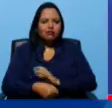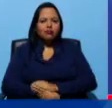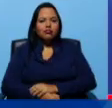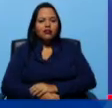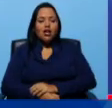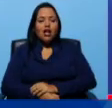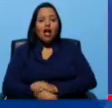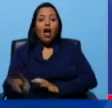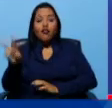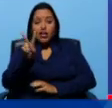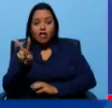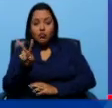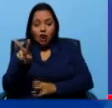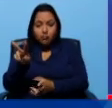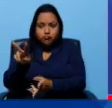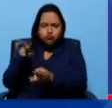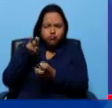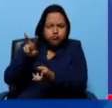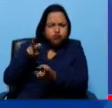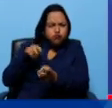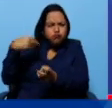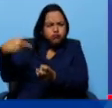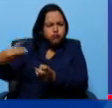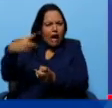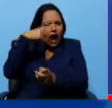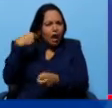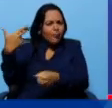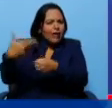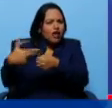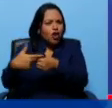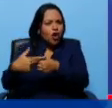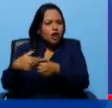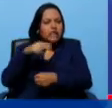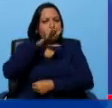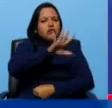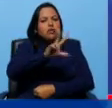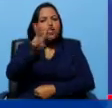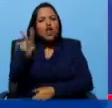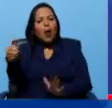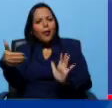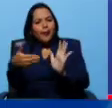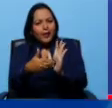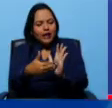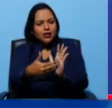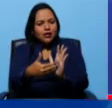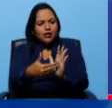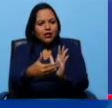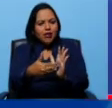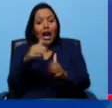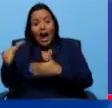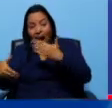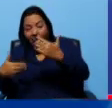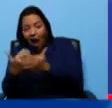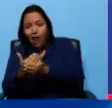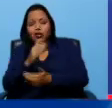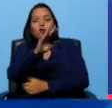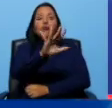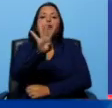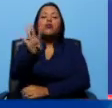A Venezuela ingresaba anualmente por petróleo 52.000 a